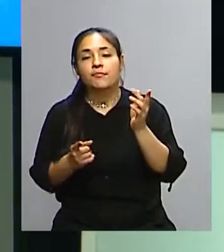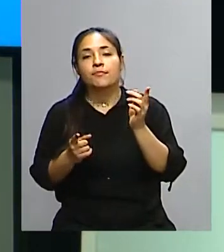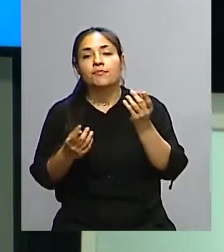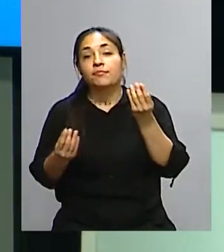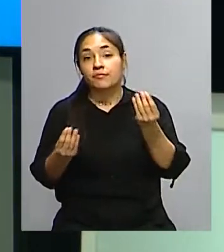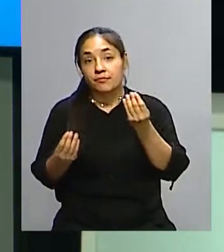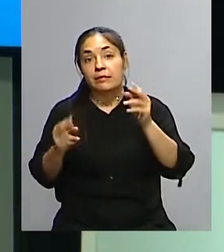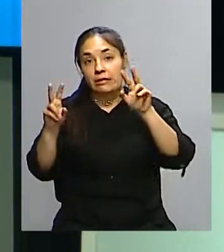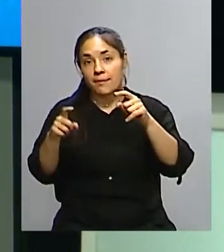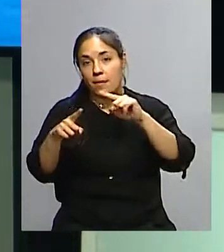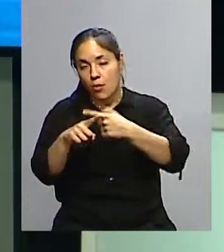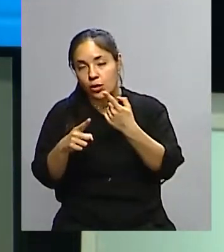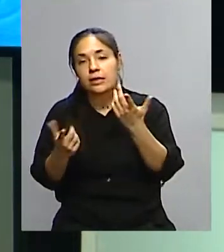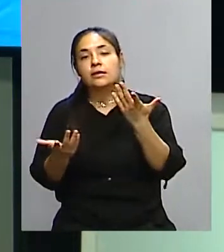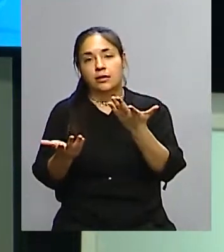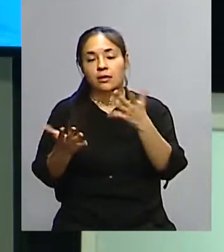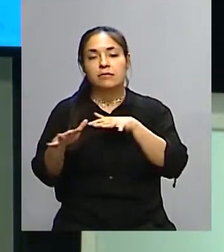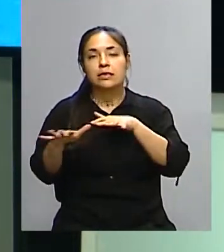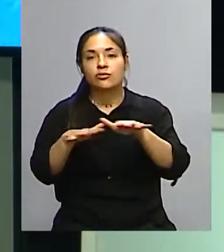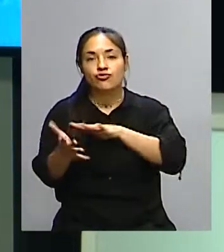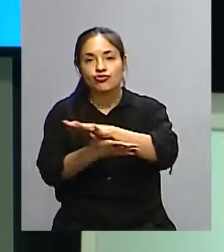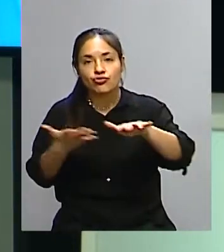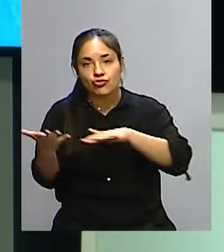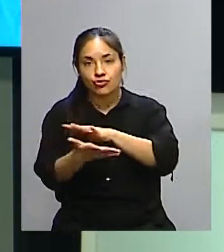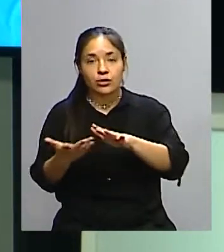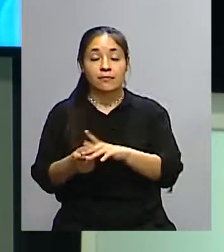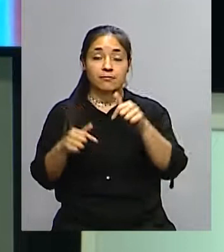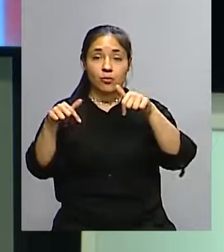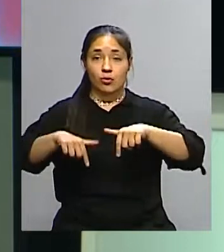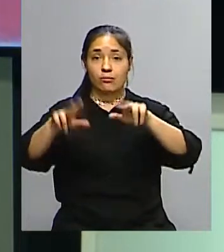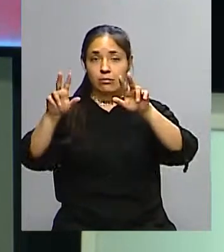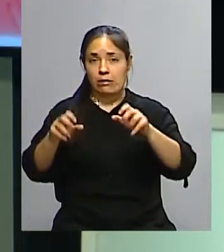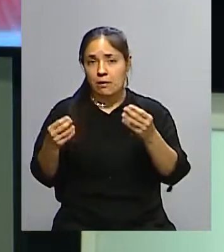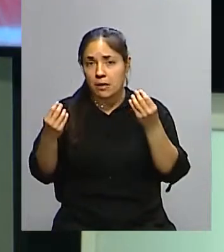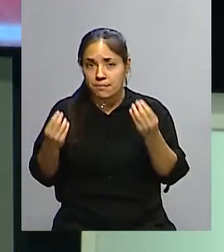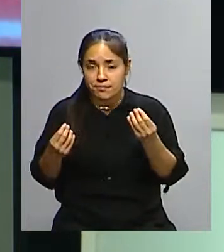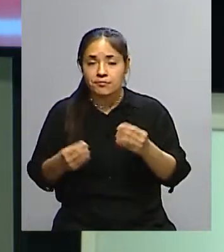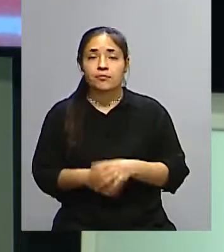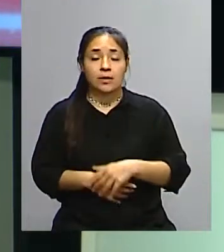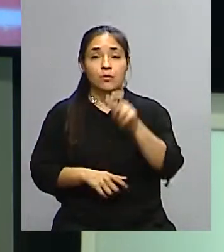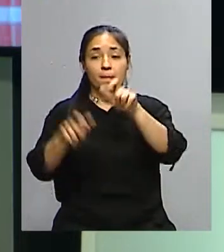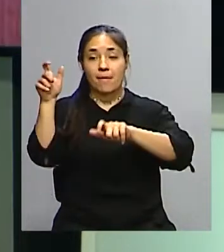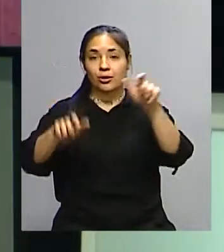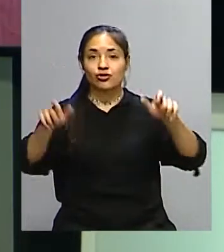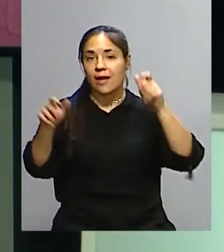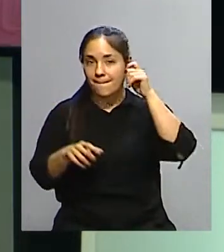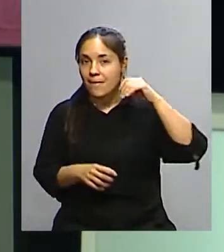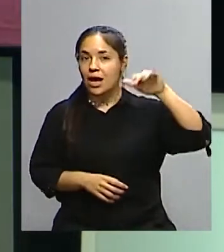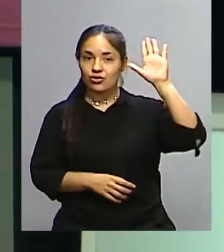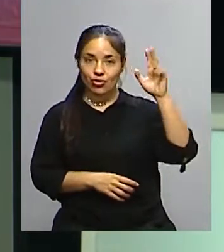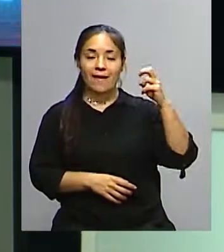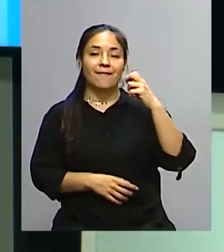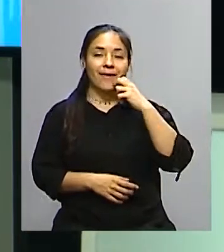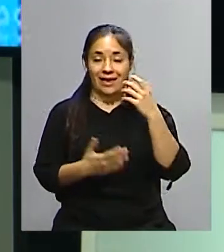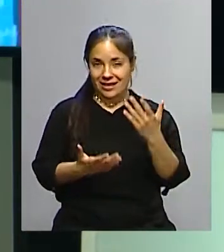de política, de la situación social, y en este caso nos vamos a ocupar de las personas mayores. Vamos a hablar de